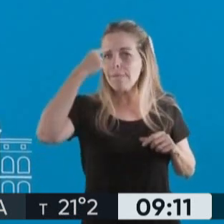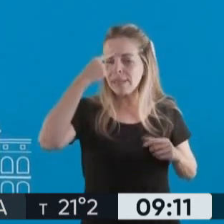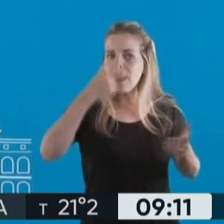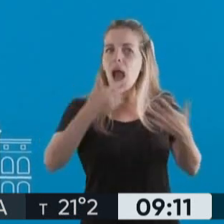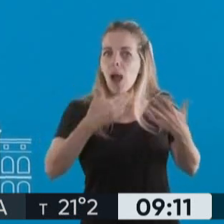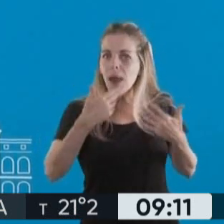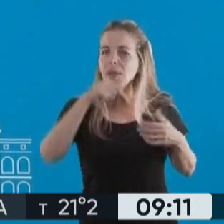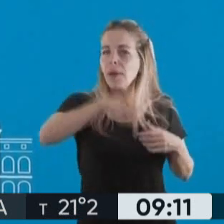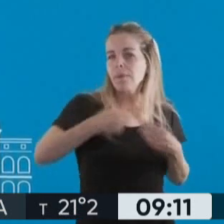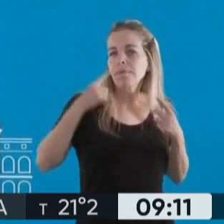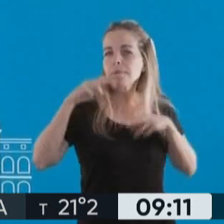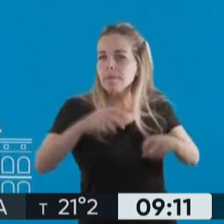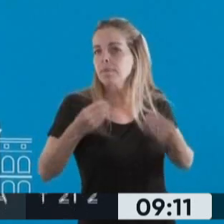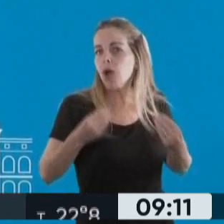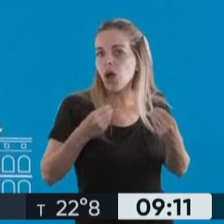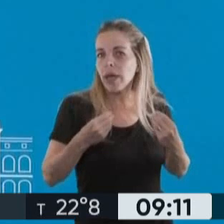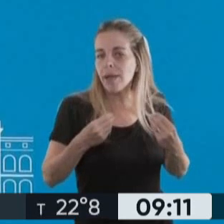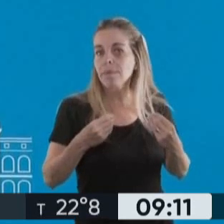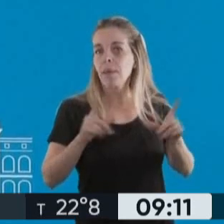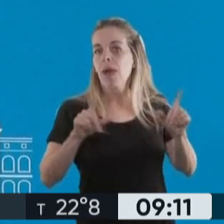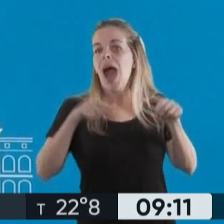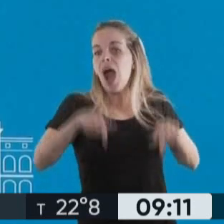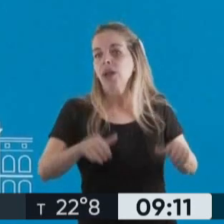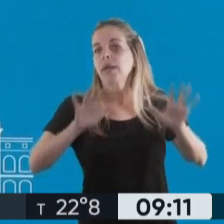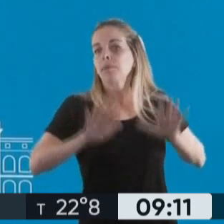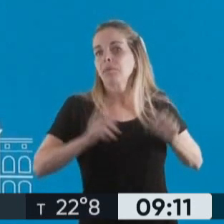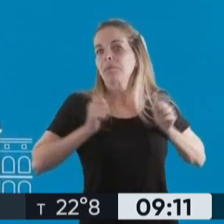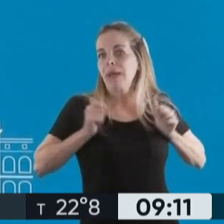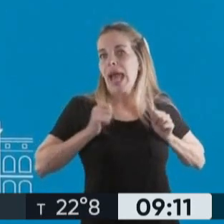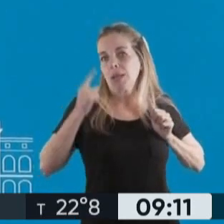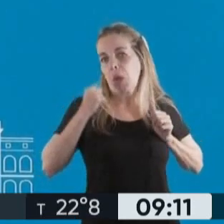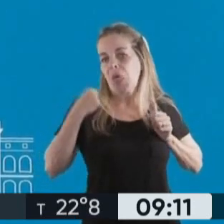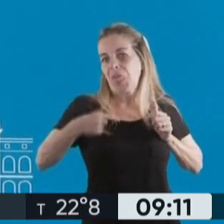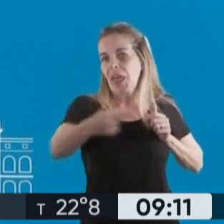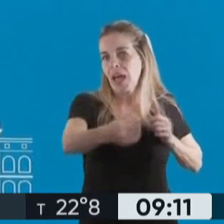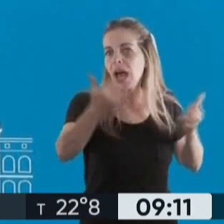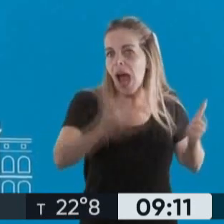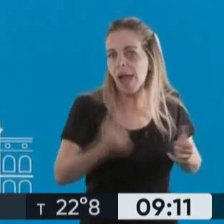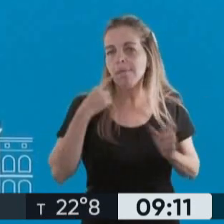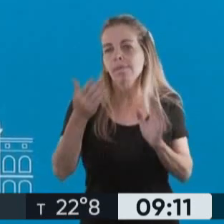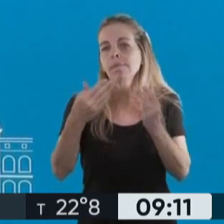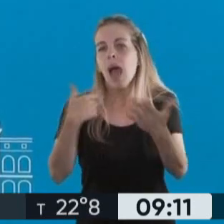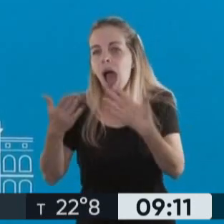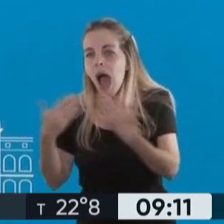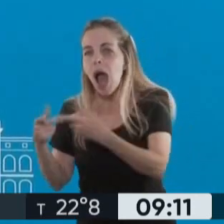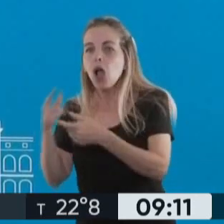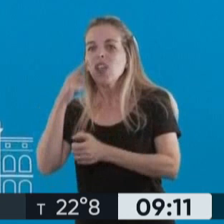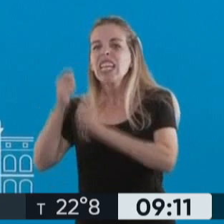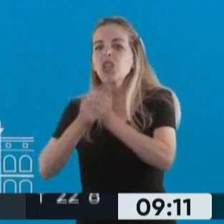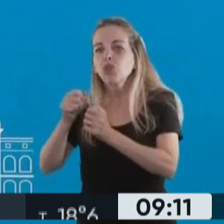es parte de por qué estamos esperando estos días, porque hay una conversación con las aceiteras y con otras industrias